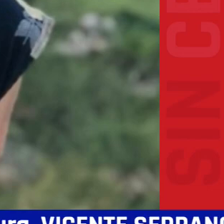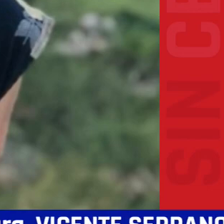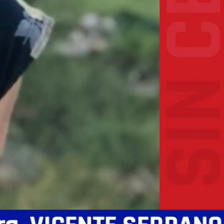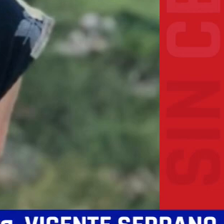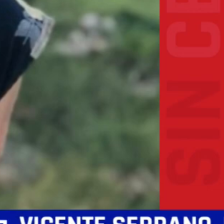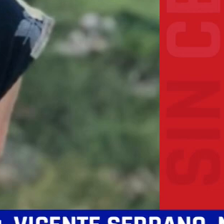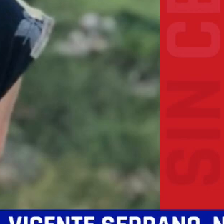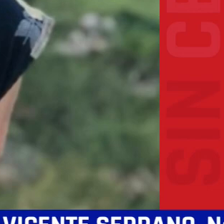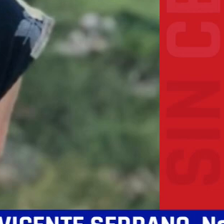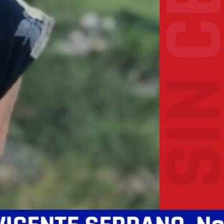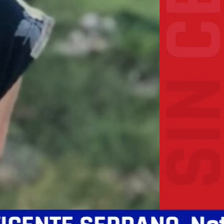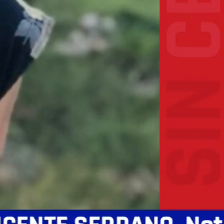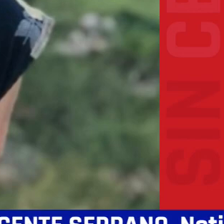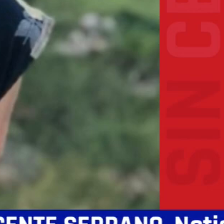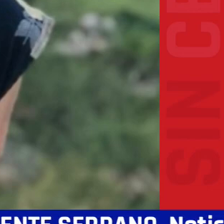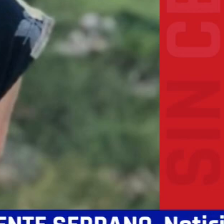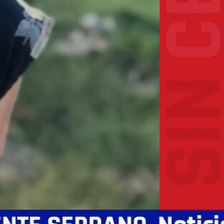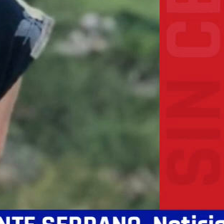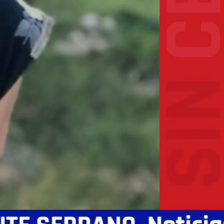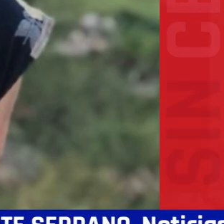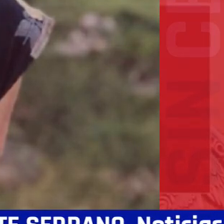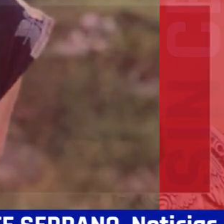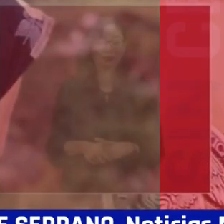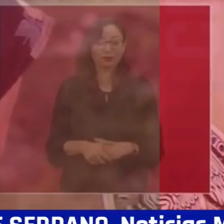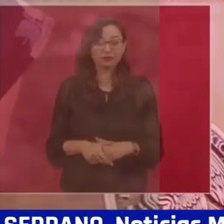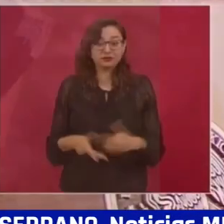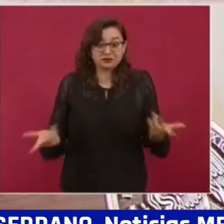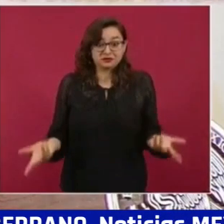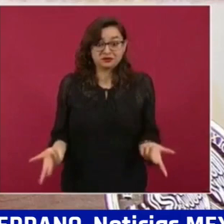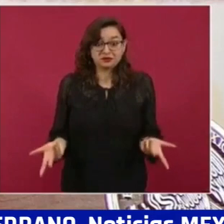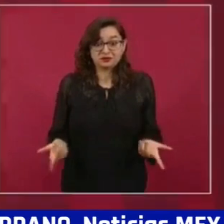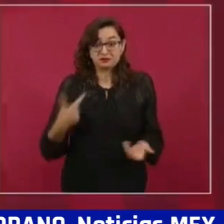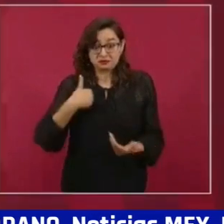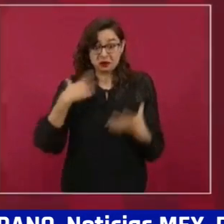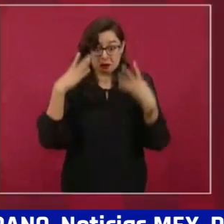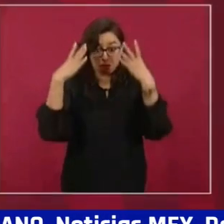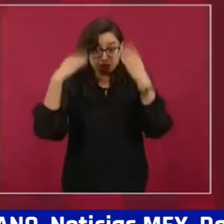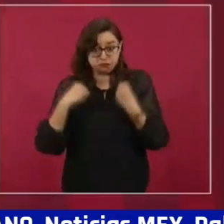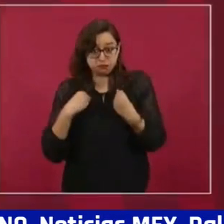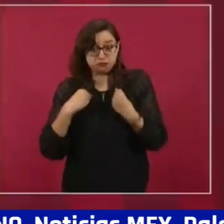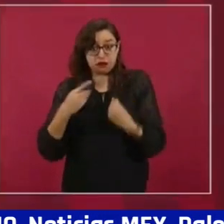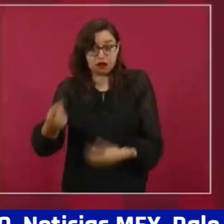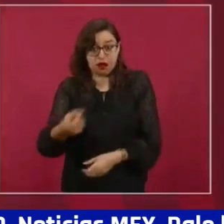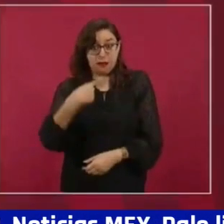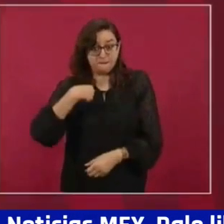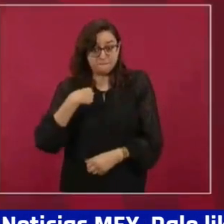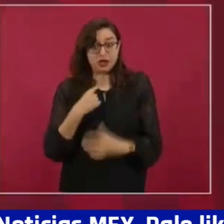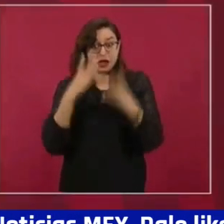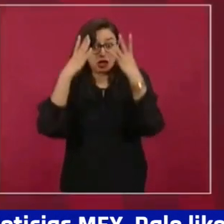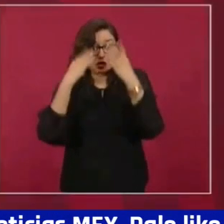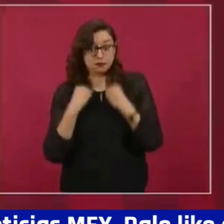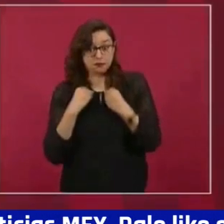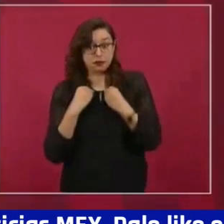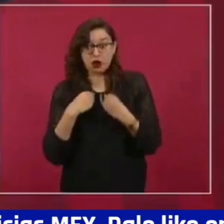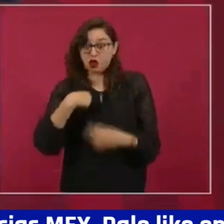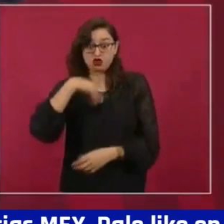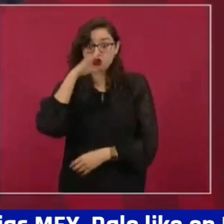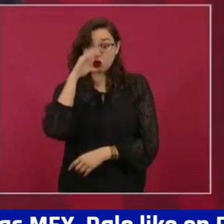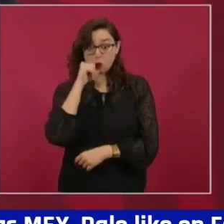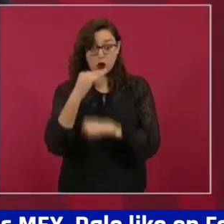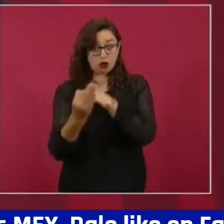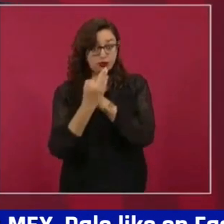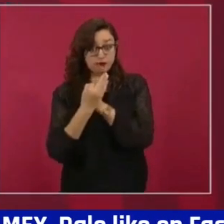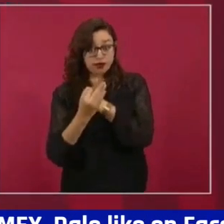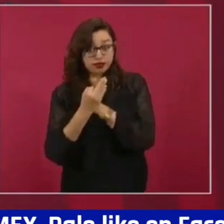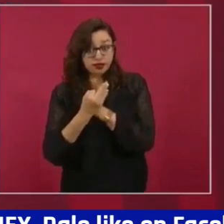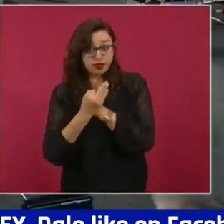mucho los asesinatos de los periodistas, pero han estado actuando. Y en todos los casos hay investigaciones. En todos